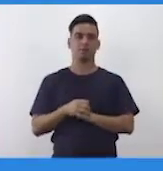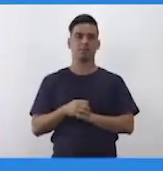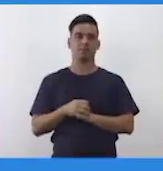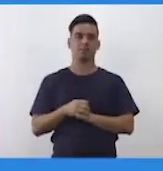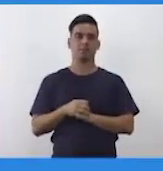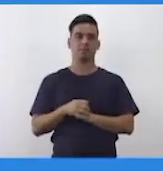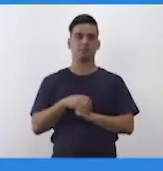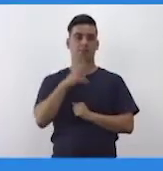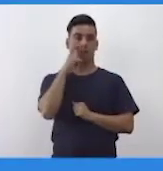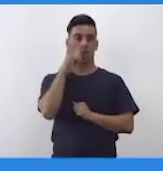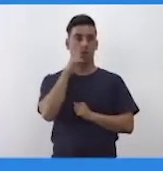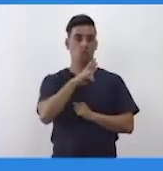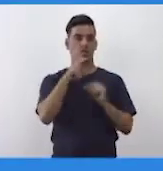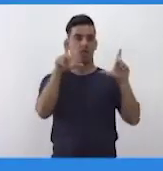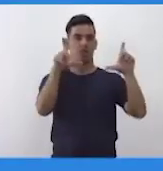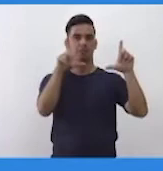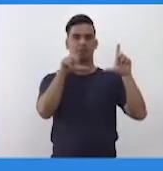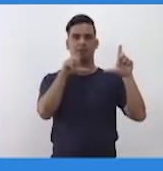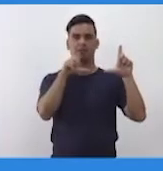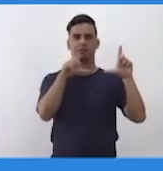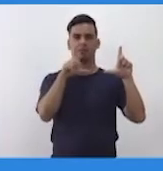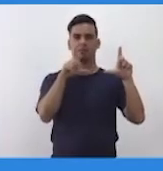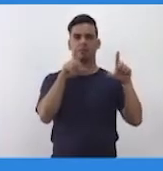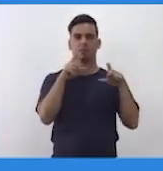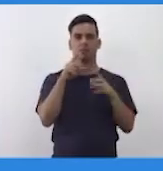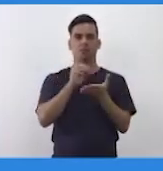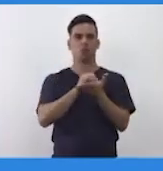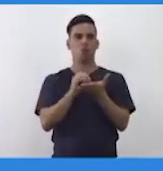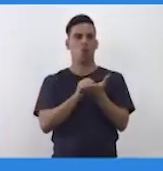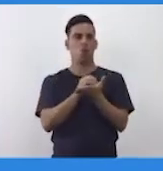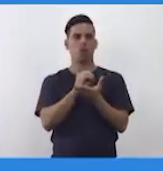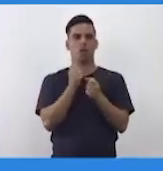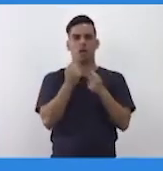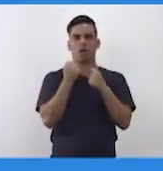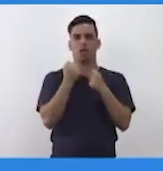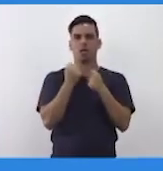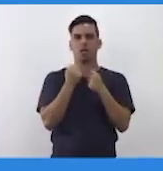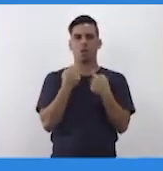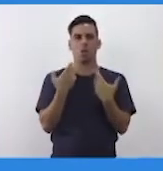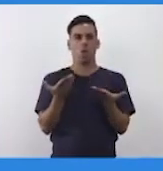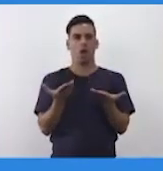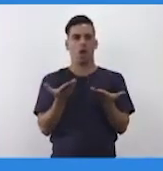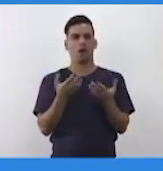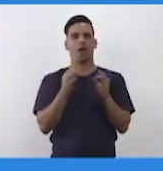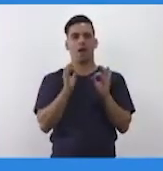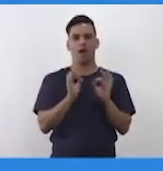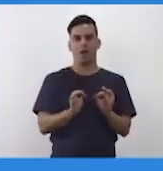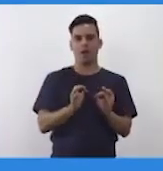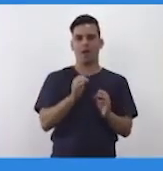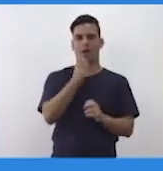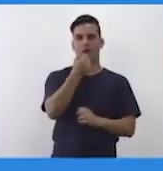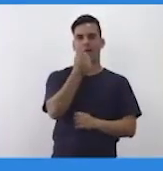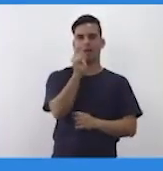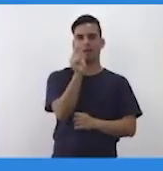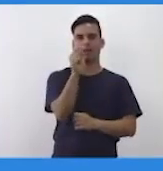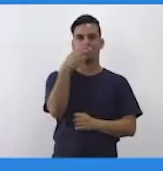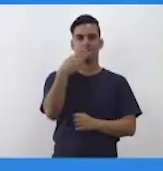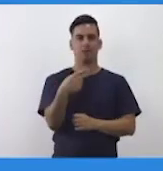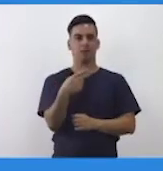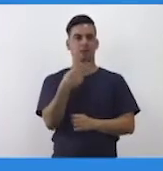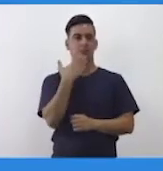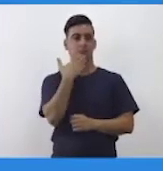en pantalla, es aportada por el ATP. Es bueno